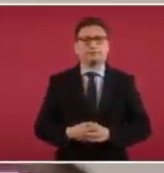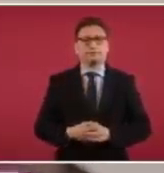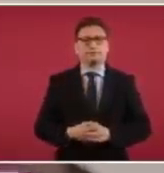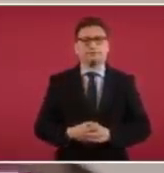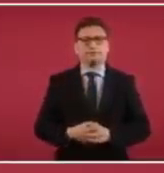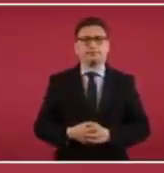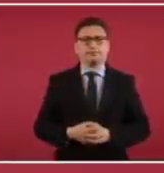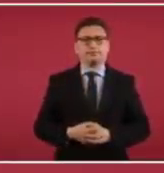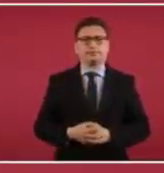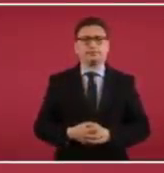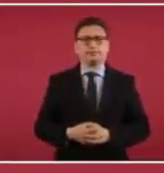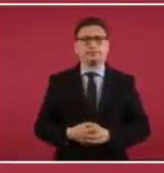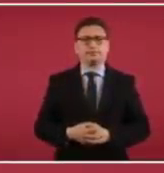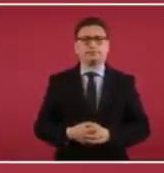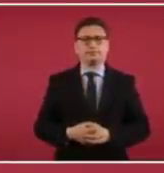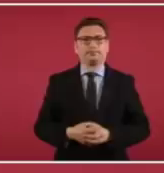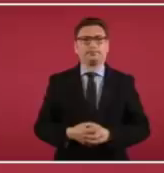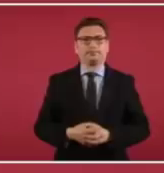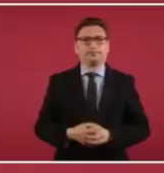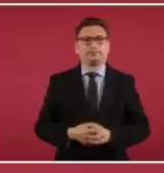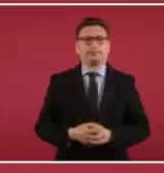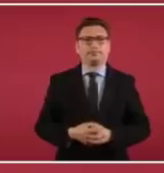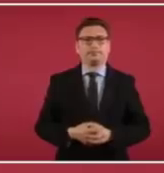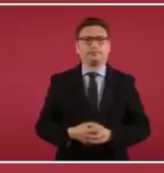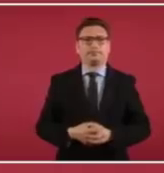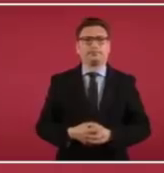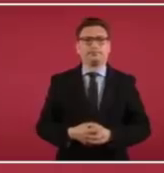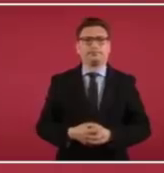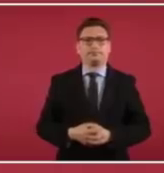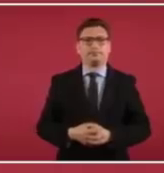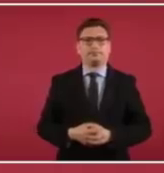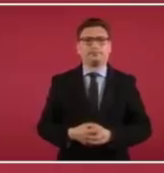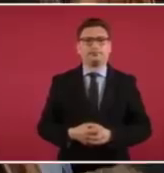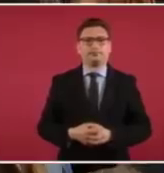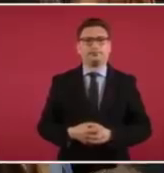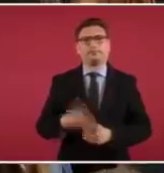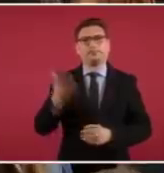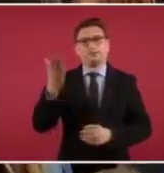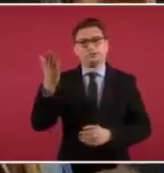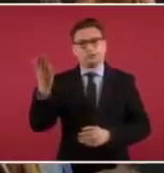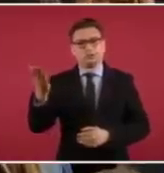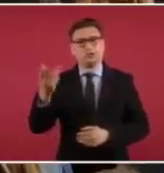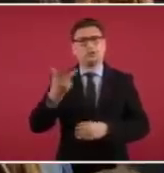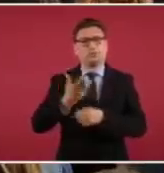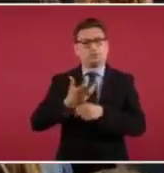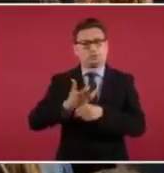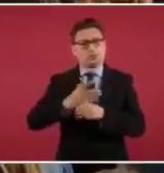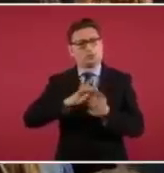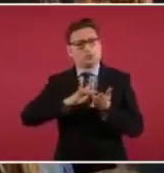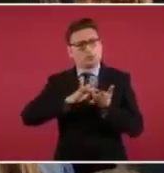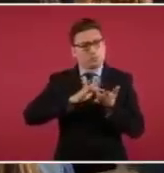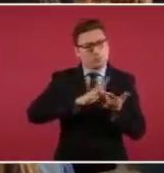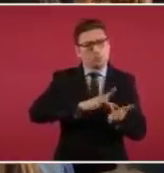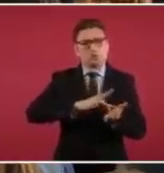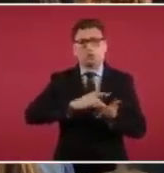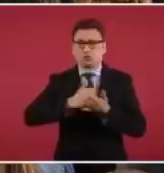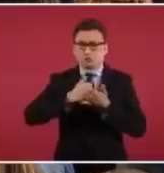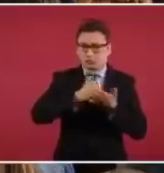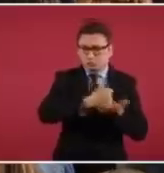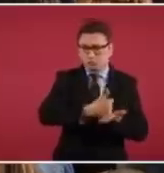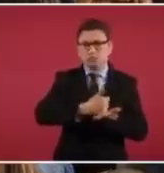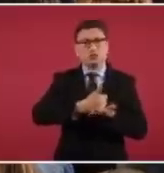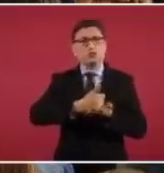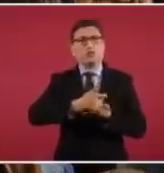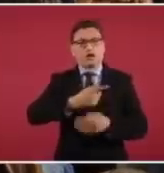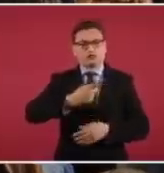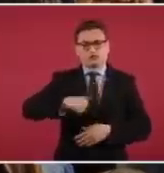se trata de expresar un apoyo, una solidaridad con respeto a